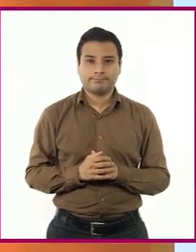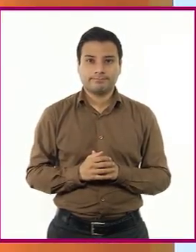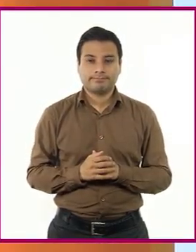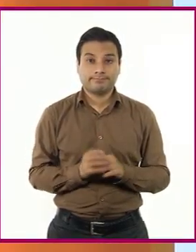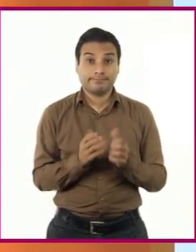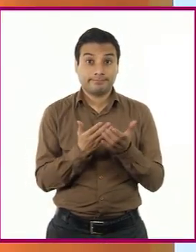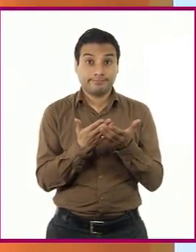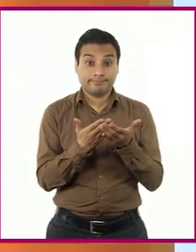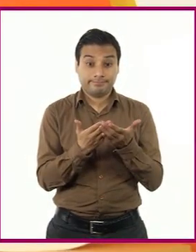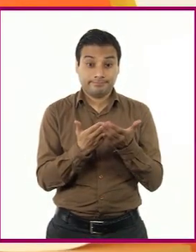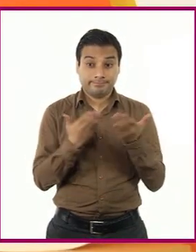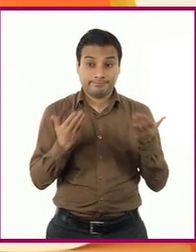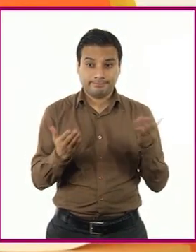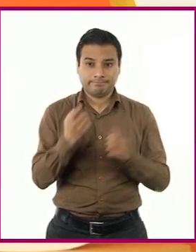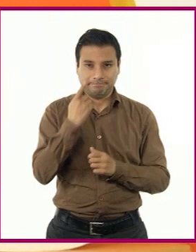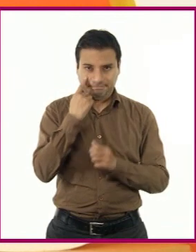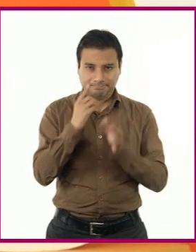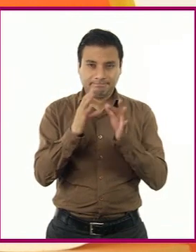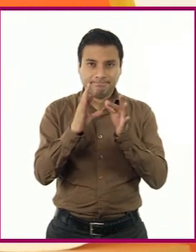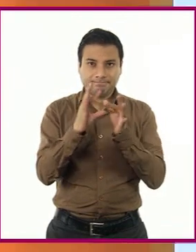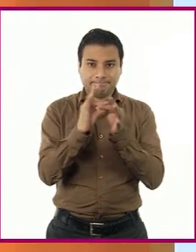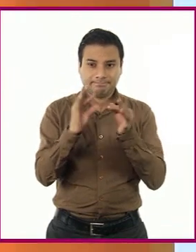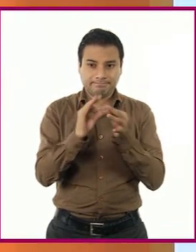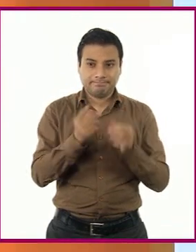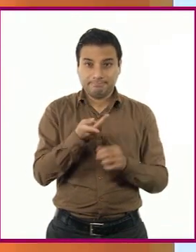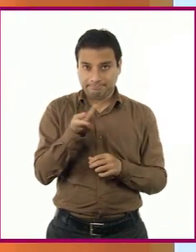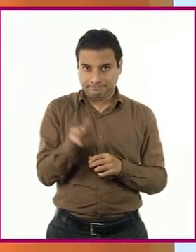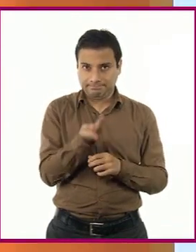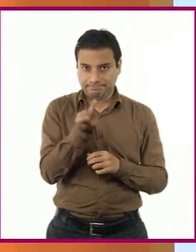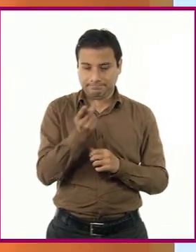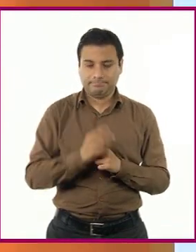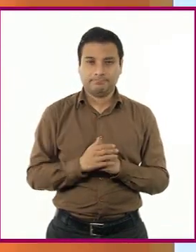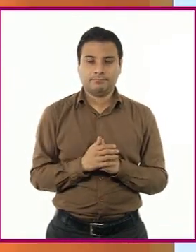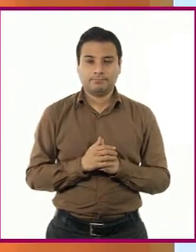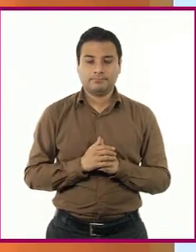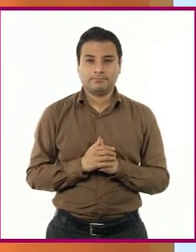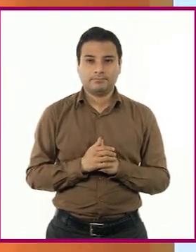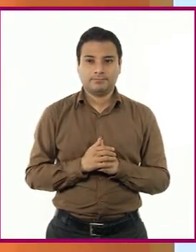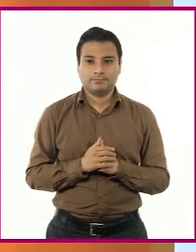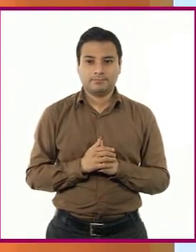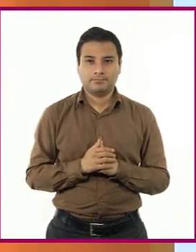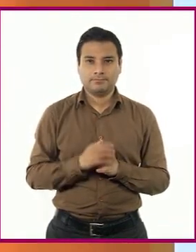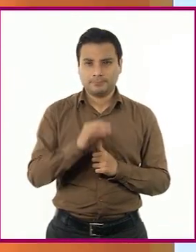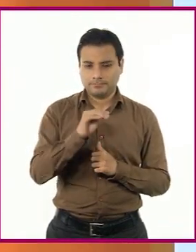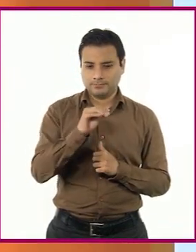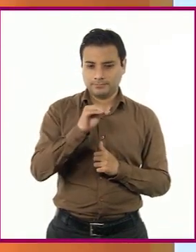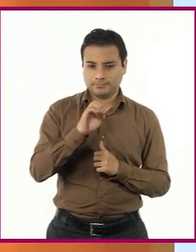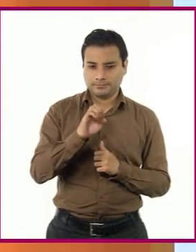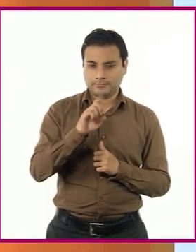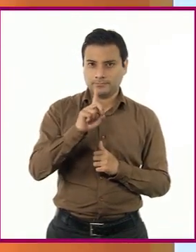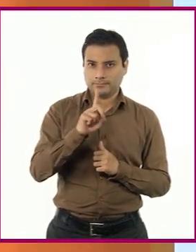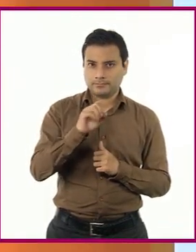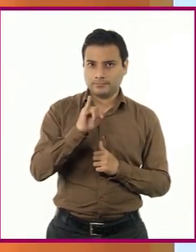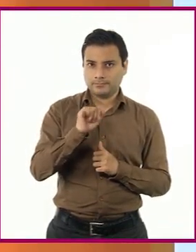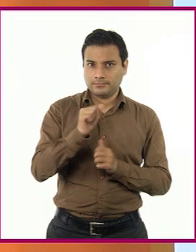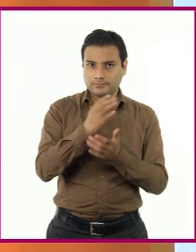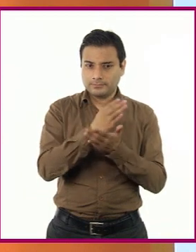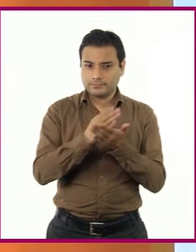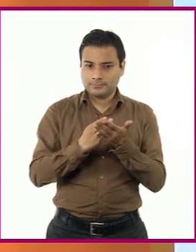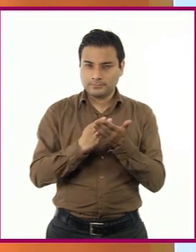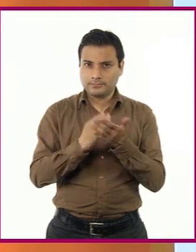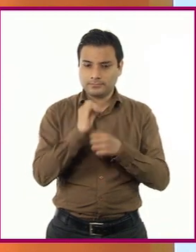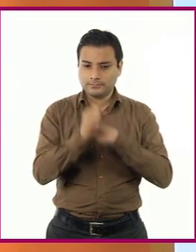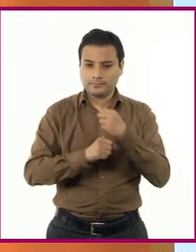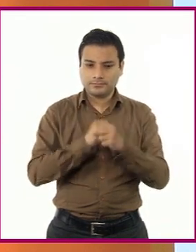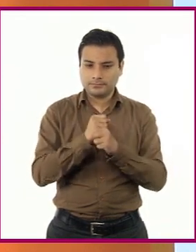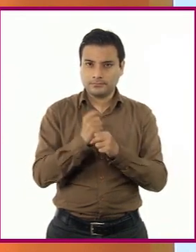Ahora, Enrique, analicen las siguientes preguntas. ¿Cuál es la media de producción de los 80